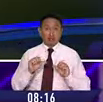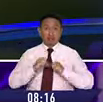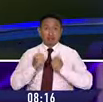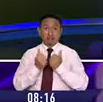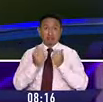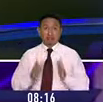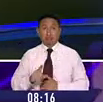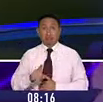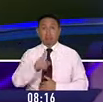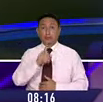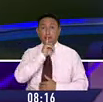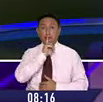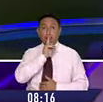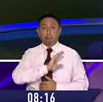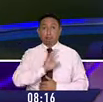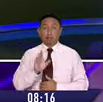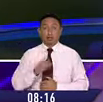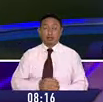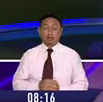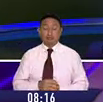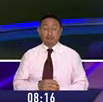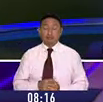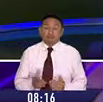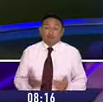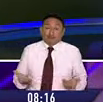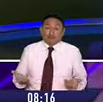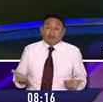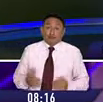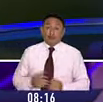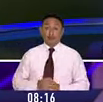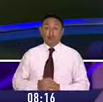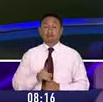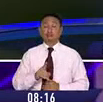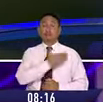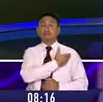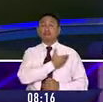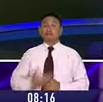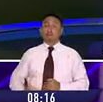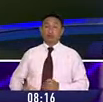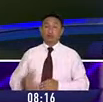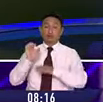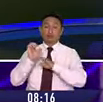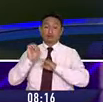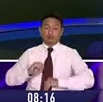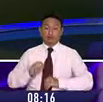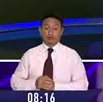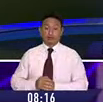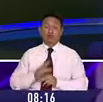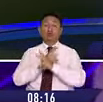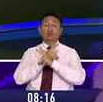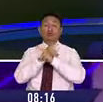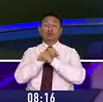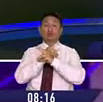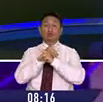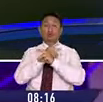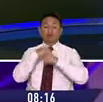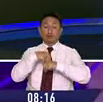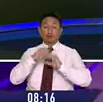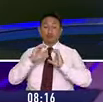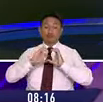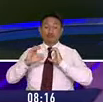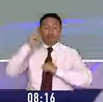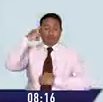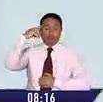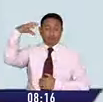hablado, ni han dicho lo contrario. El presidente de la República, en cambio, a través de su cuenta de Twitter y la comunicación del Estado,